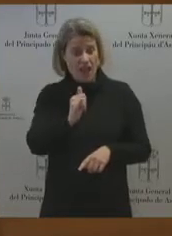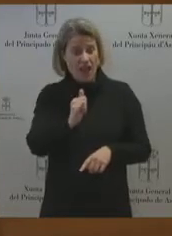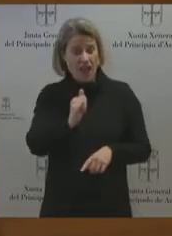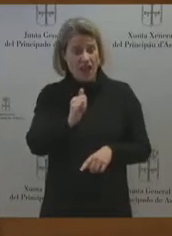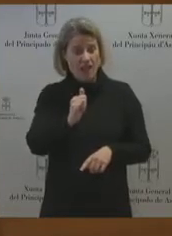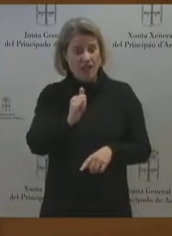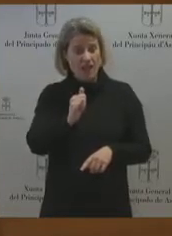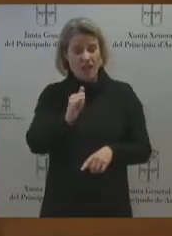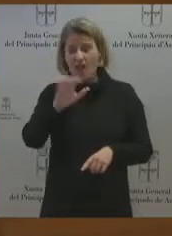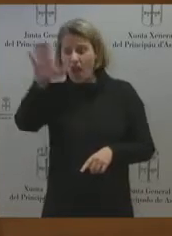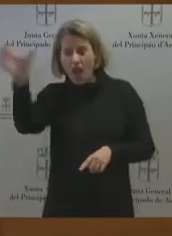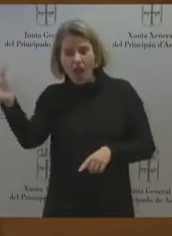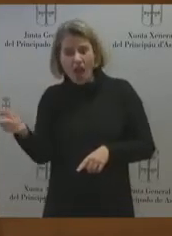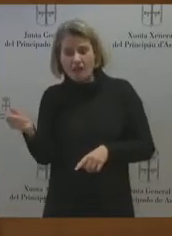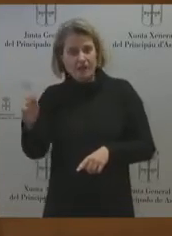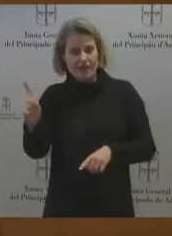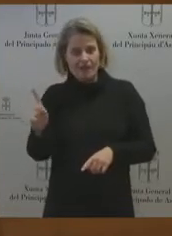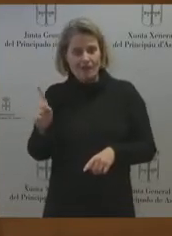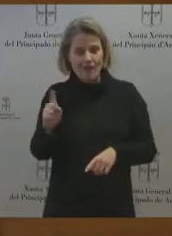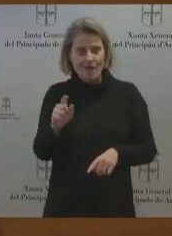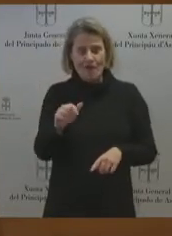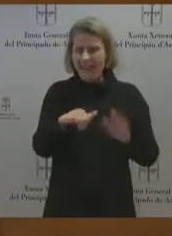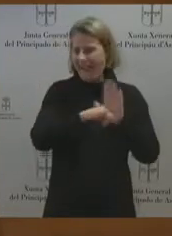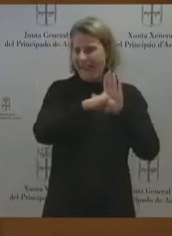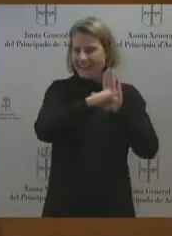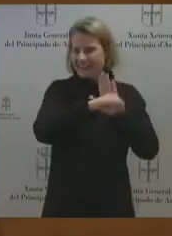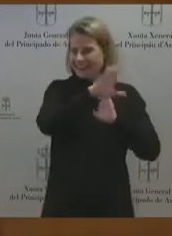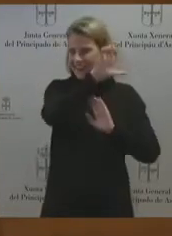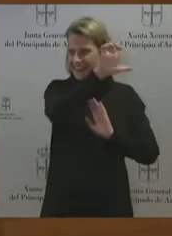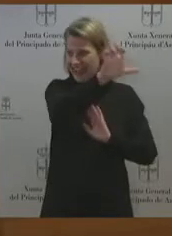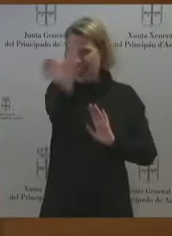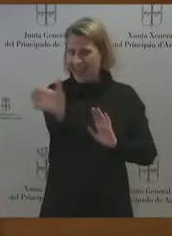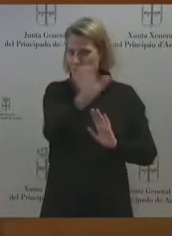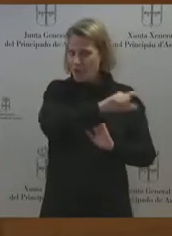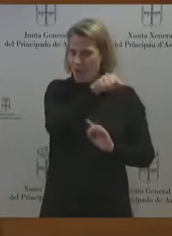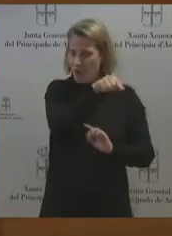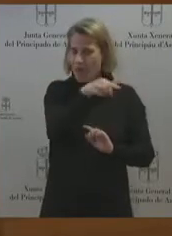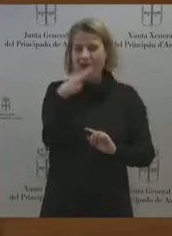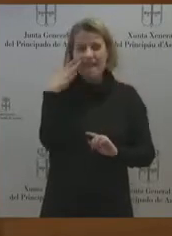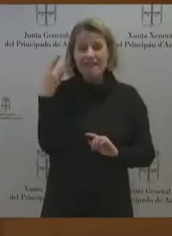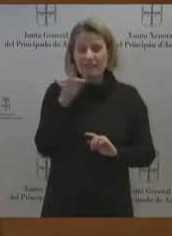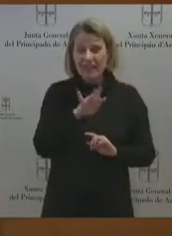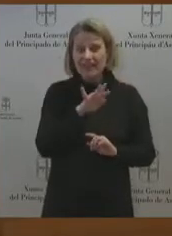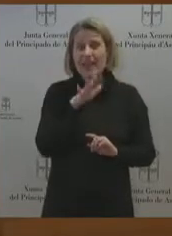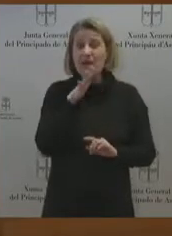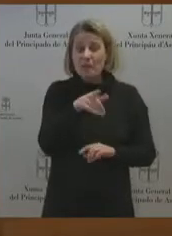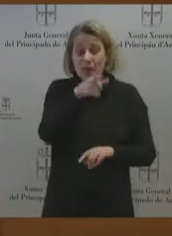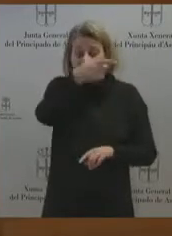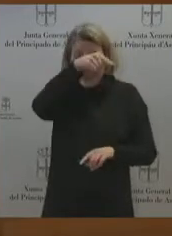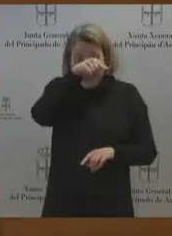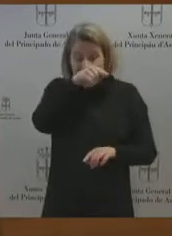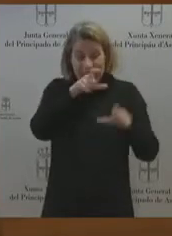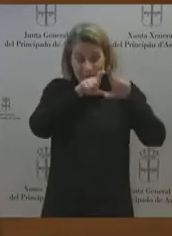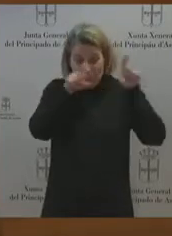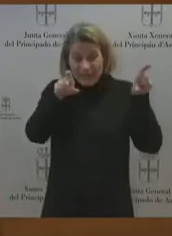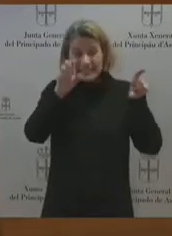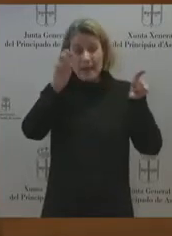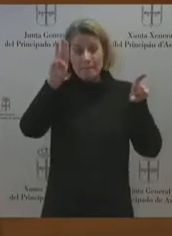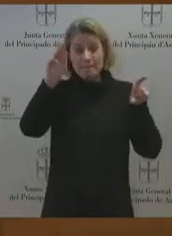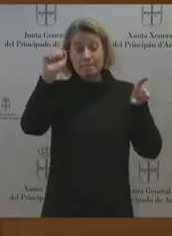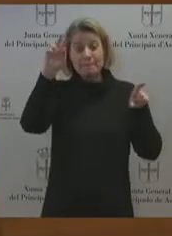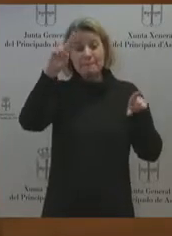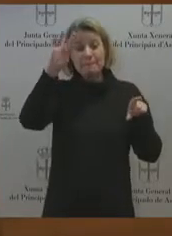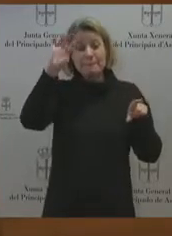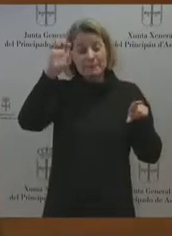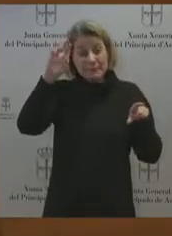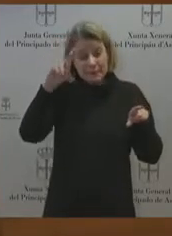desmontar empresas. Tiene sentencias por engañar. Esto está aquí, esto se encuentra en Google. Que Capital Riesgo es una